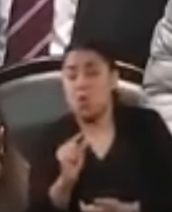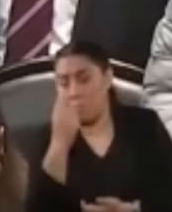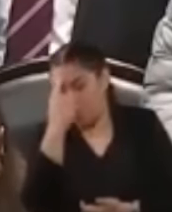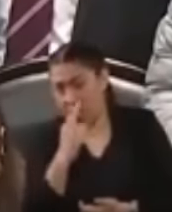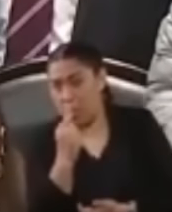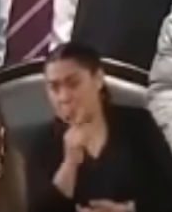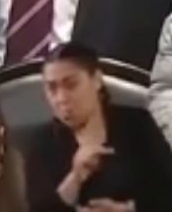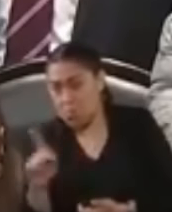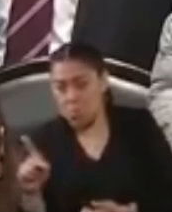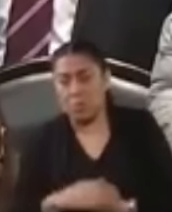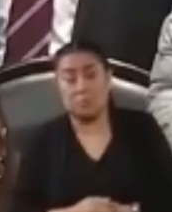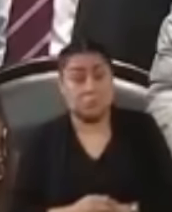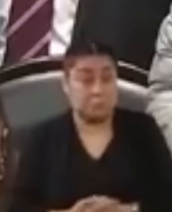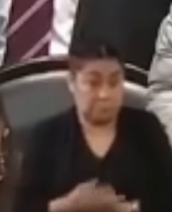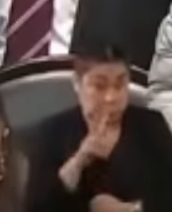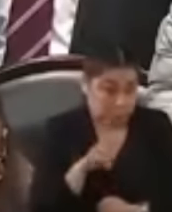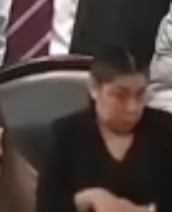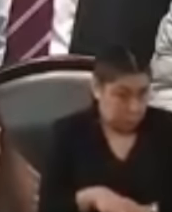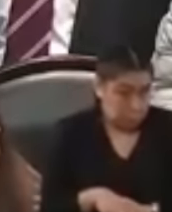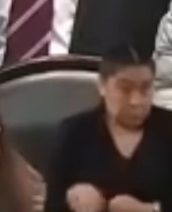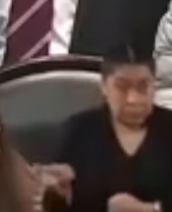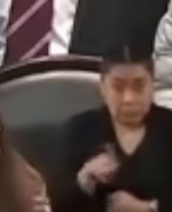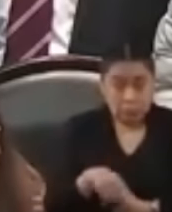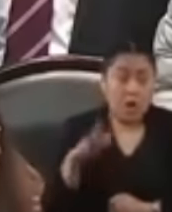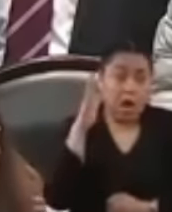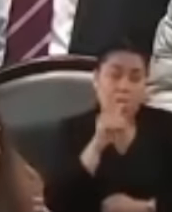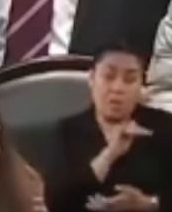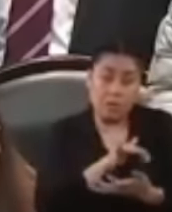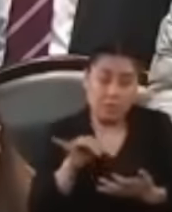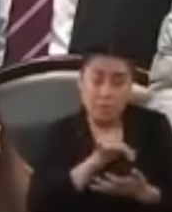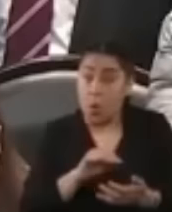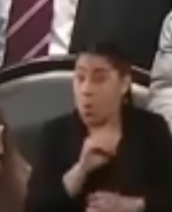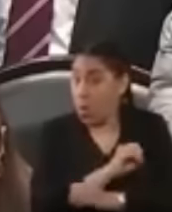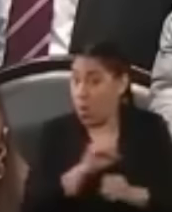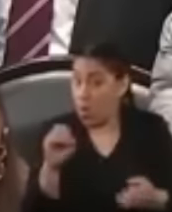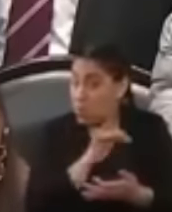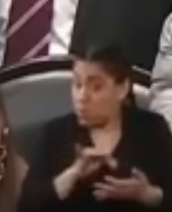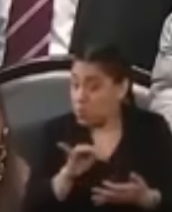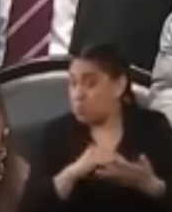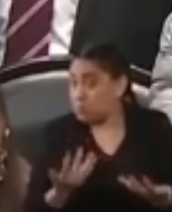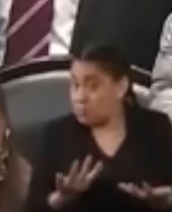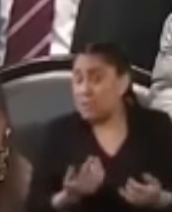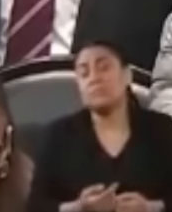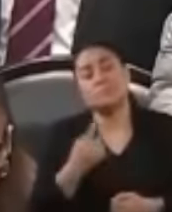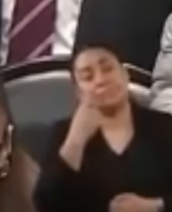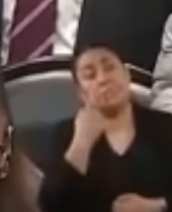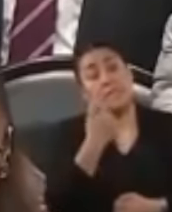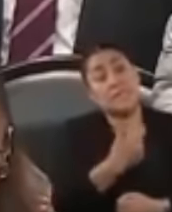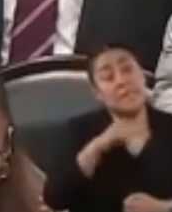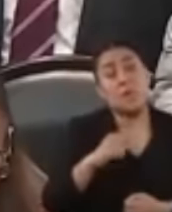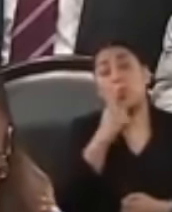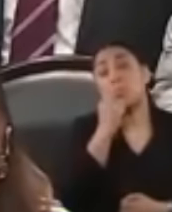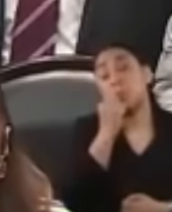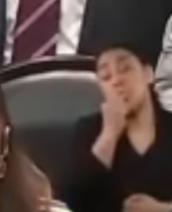realidad o no han leído o no han querido leer que es porque la Guardia Nacional hoy se encuentra en